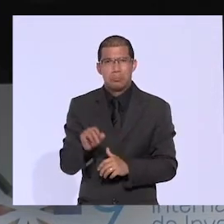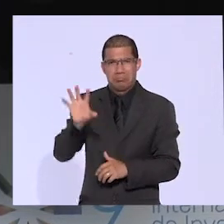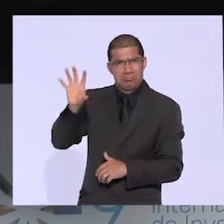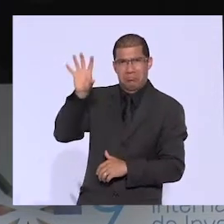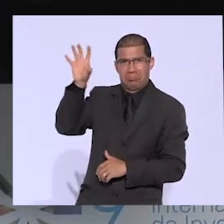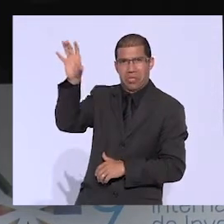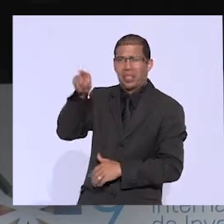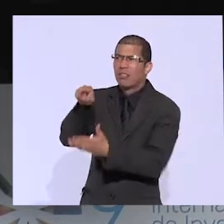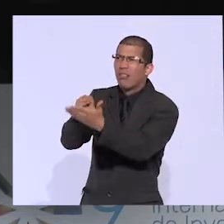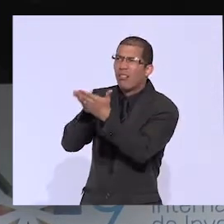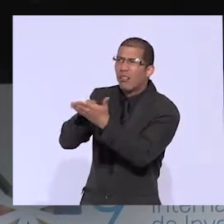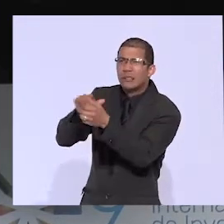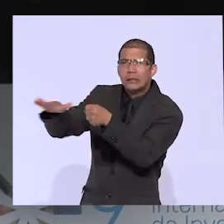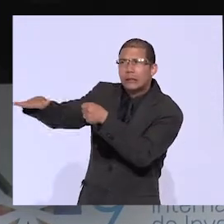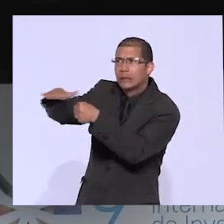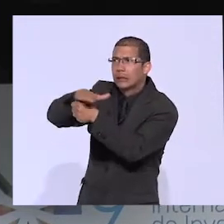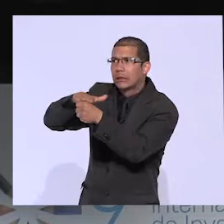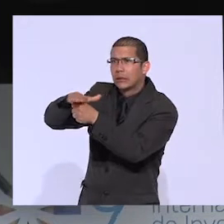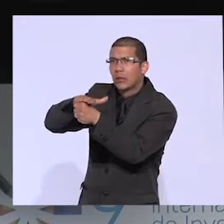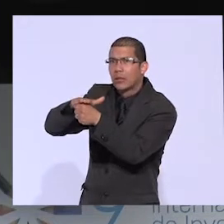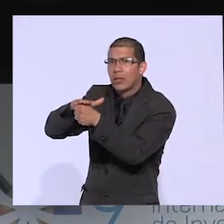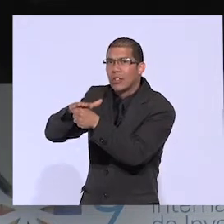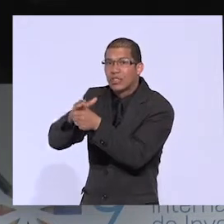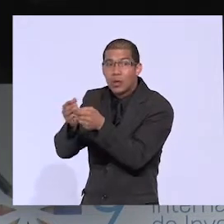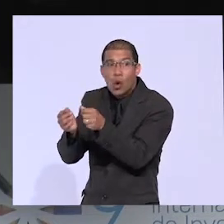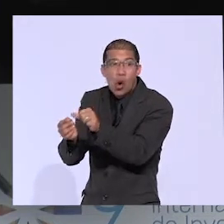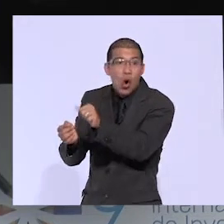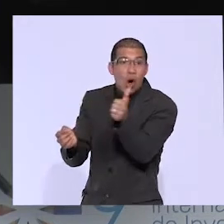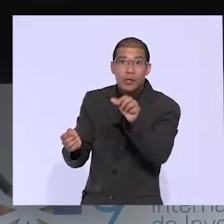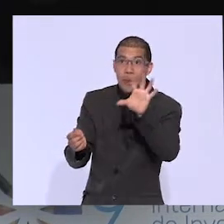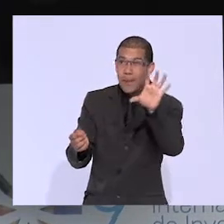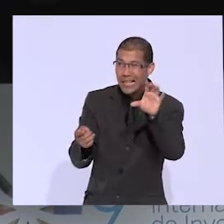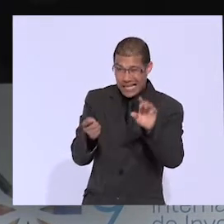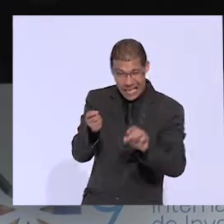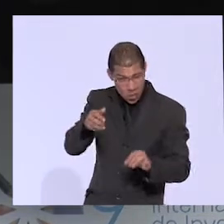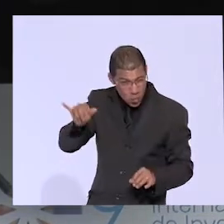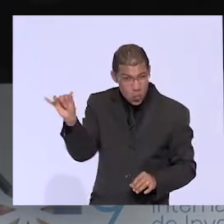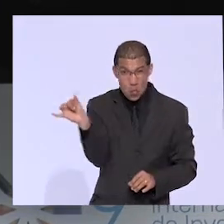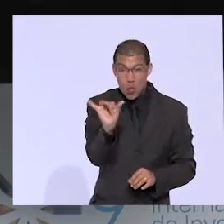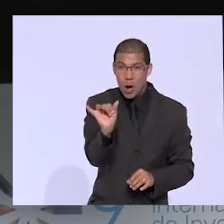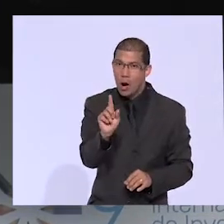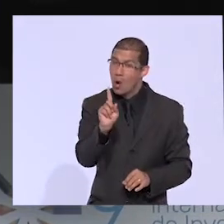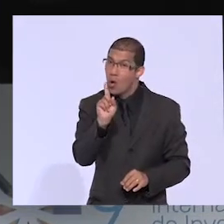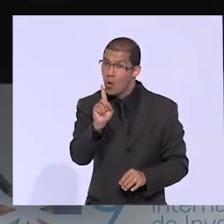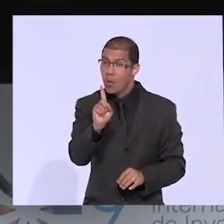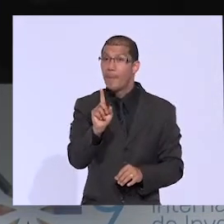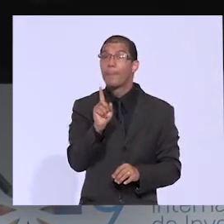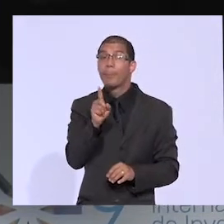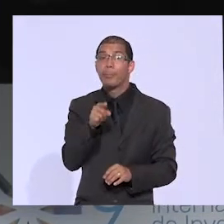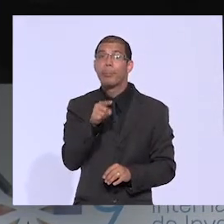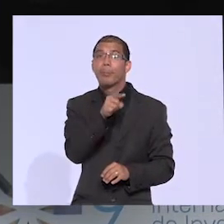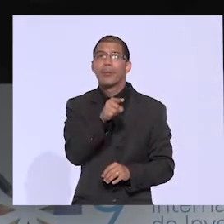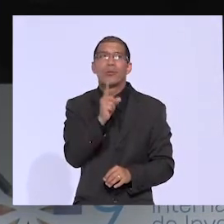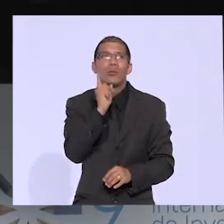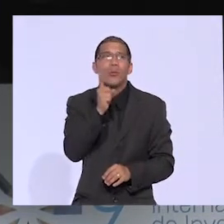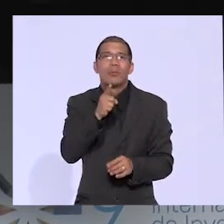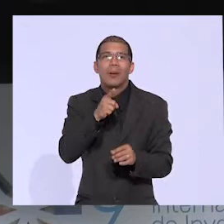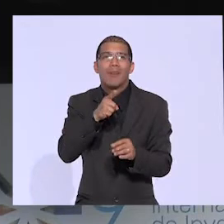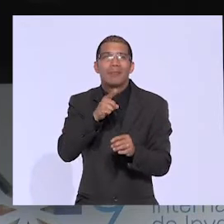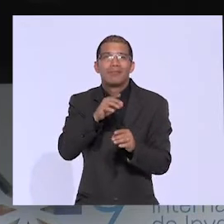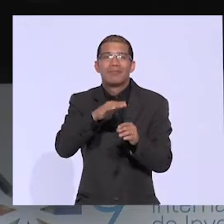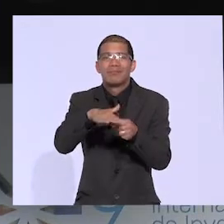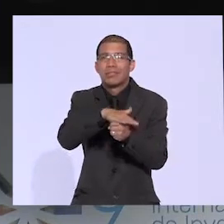país puede ser que en el país de al lado no ocurra en la misma manera, pero porque probablemente tiene distintas políticas